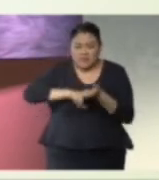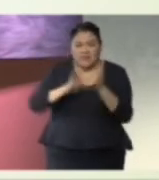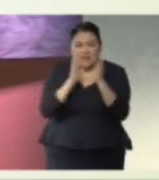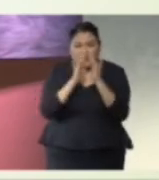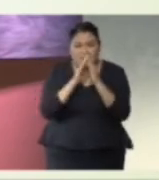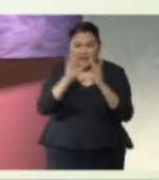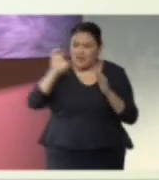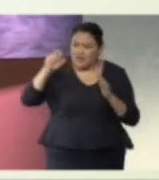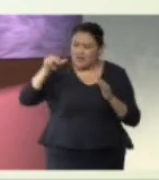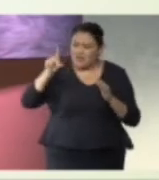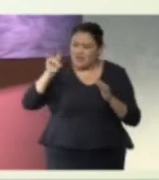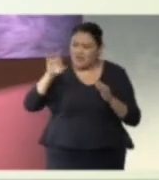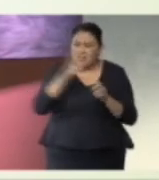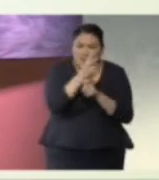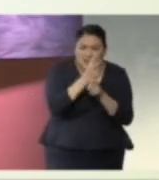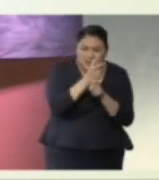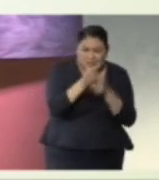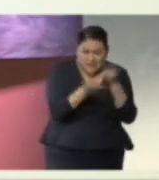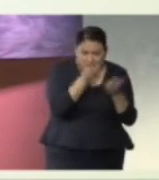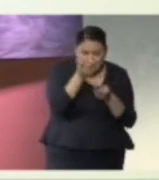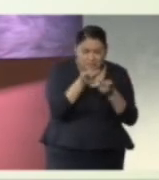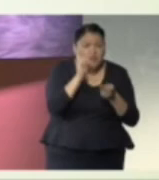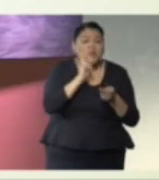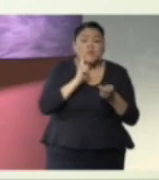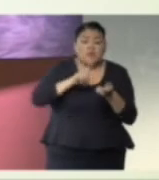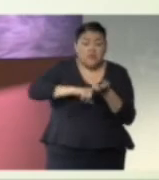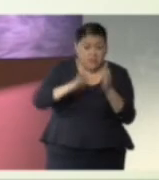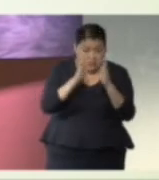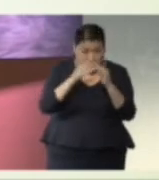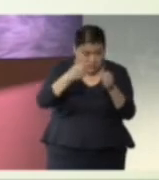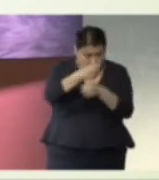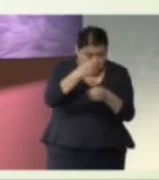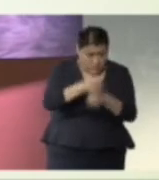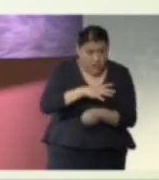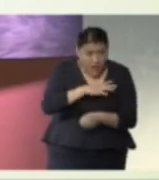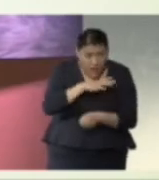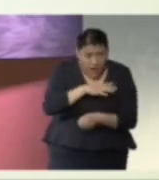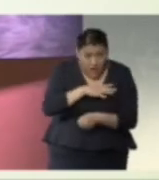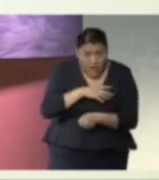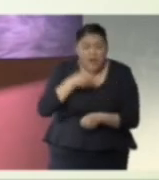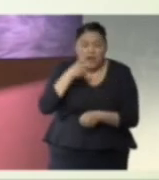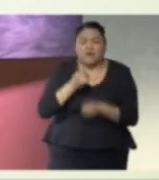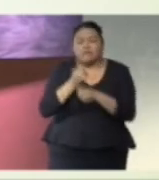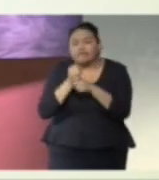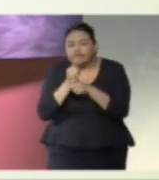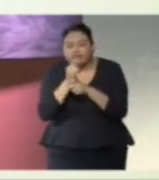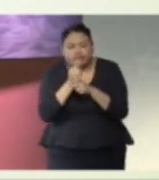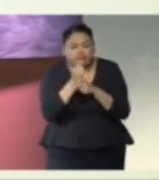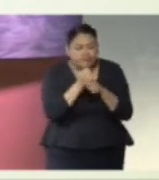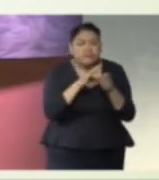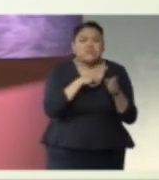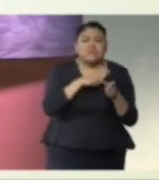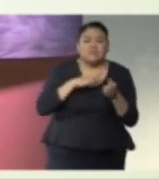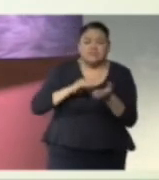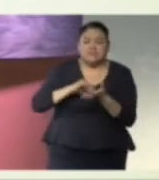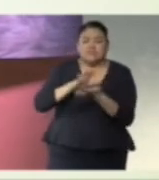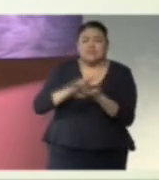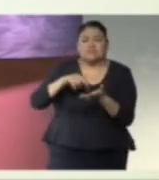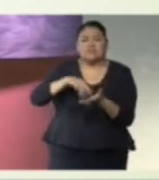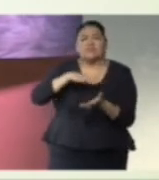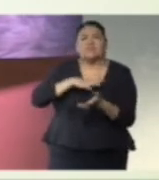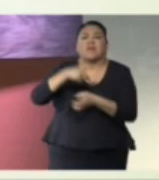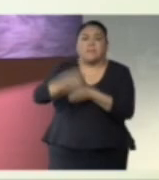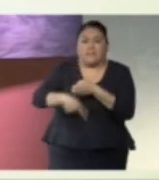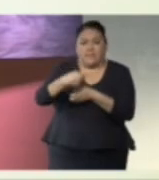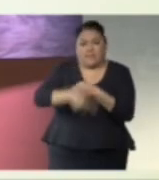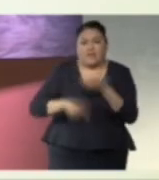principalmente analiza el problema de la violencia contra las mujeres. Y allí, bueno, por supuesto, encontramos un grave problema para